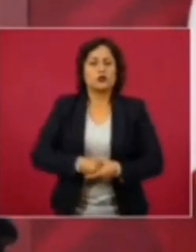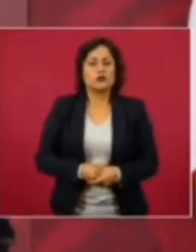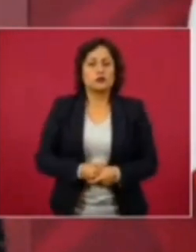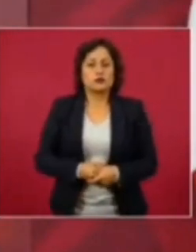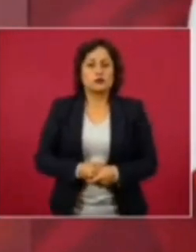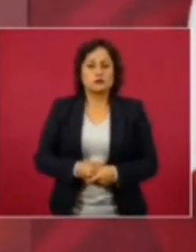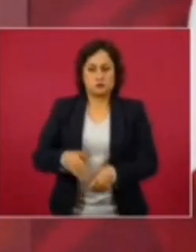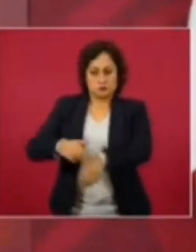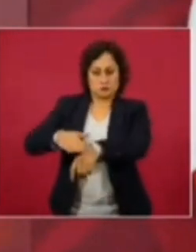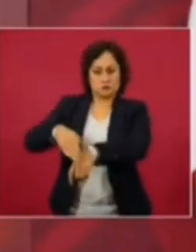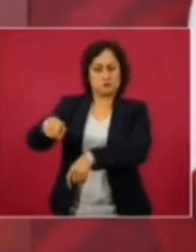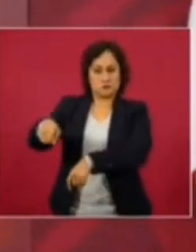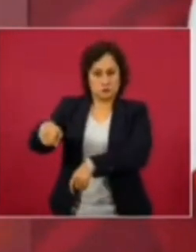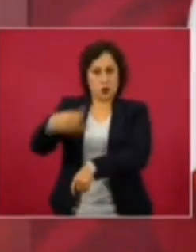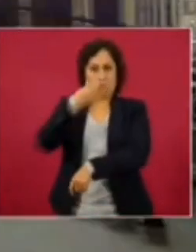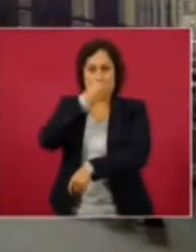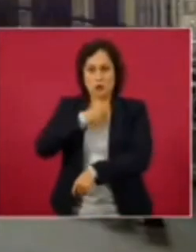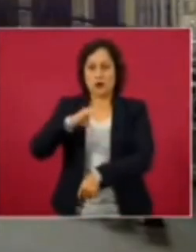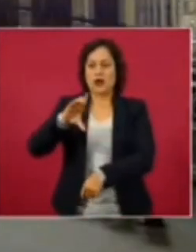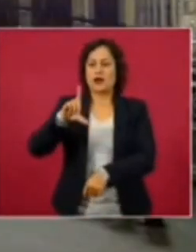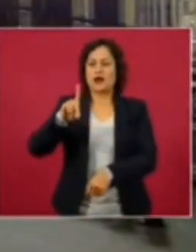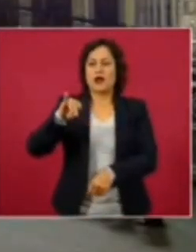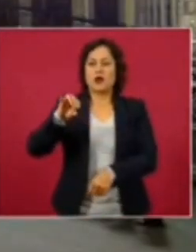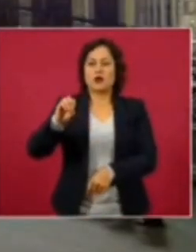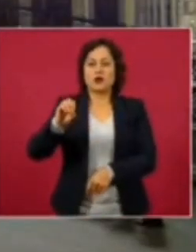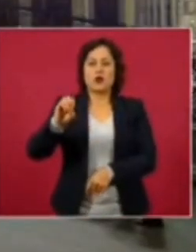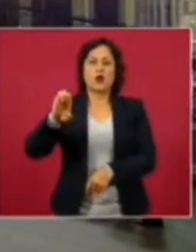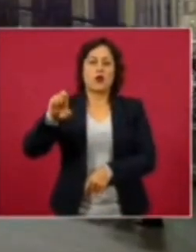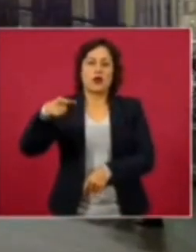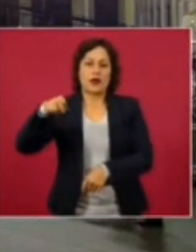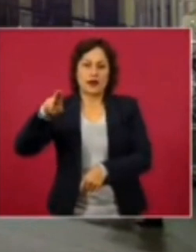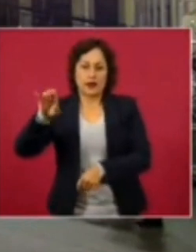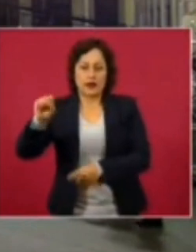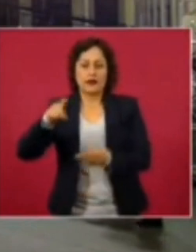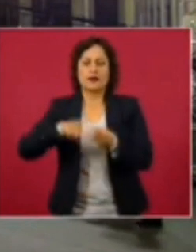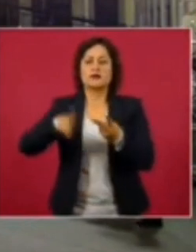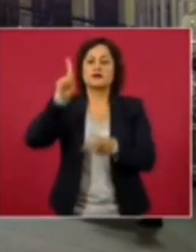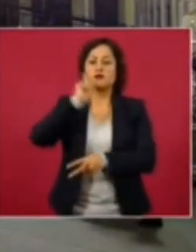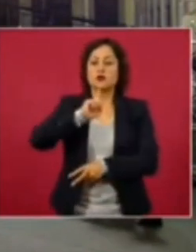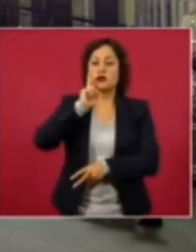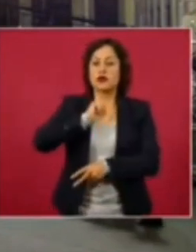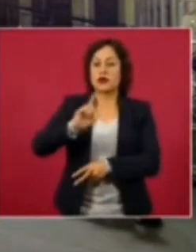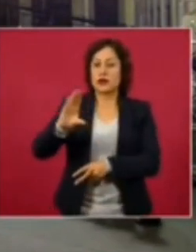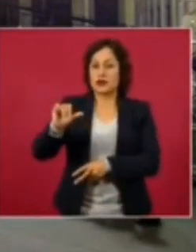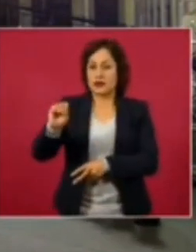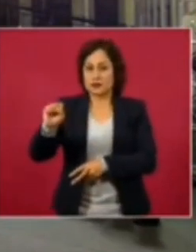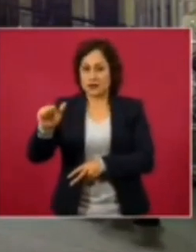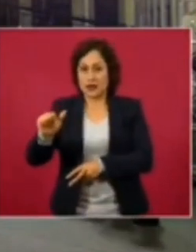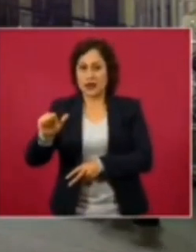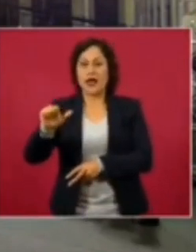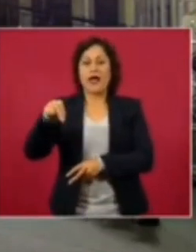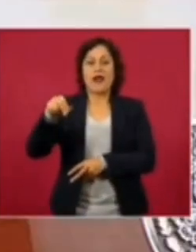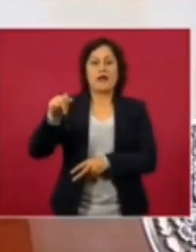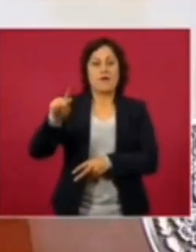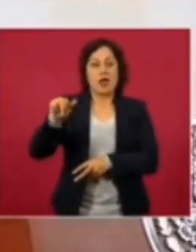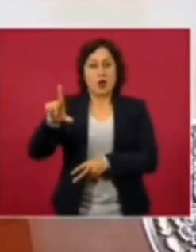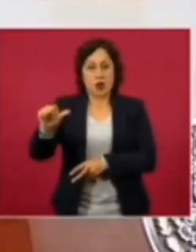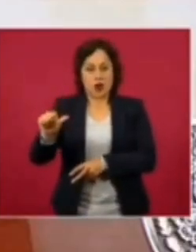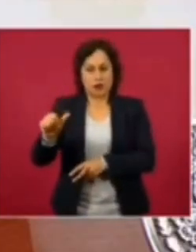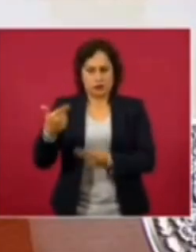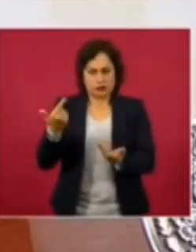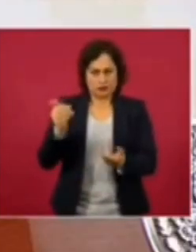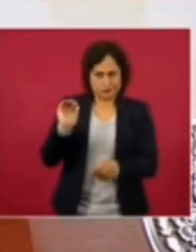así el claudio x gonzález la señora casa para lo que sea